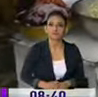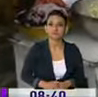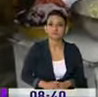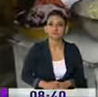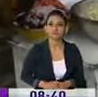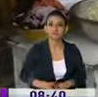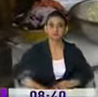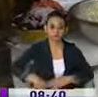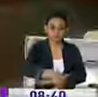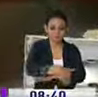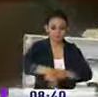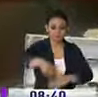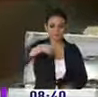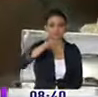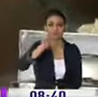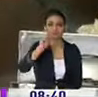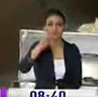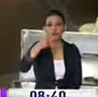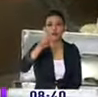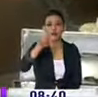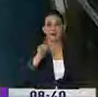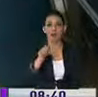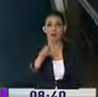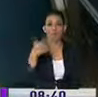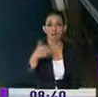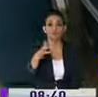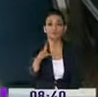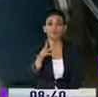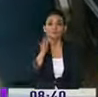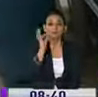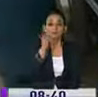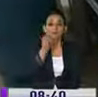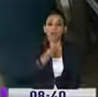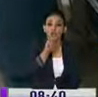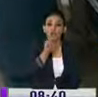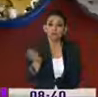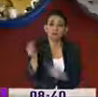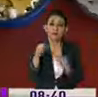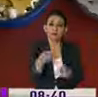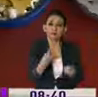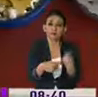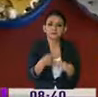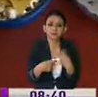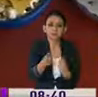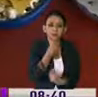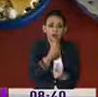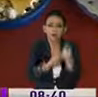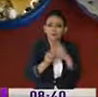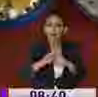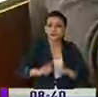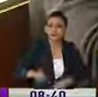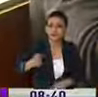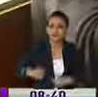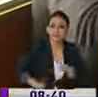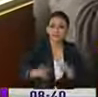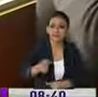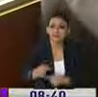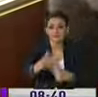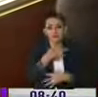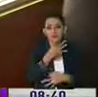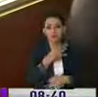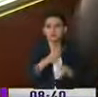En la calle Pungalá, los diferentes aromas atraen a los comensales. Y es que aquí se venden toda clase de platos típicos para los diferentes